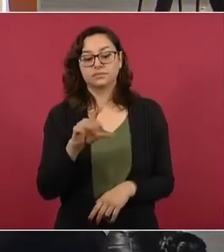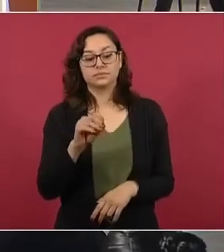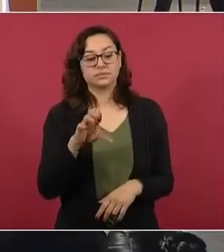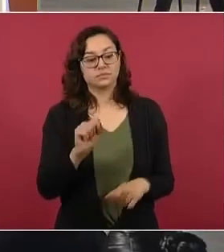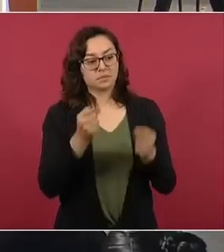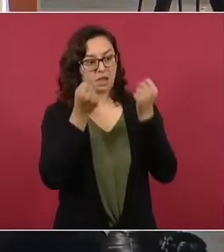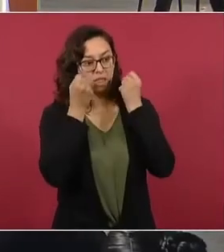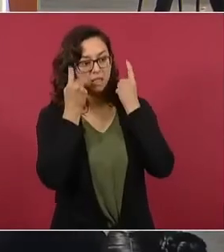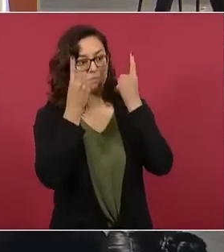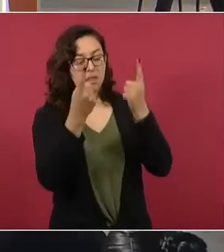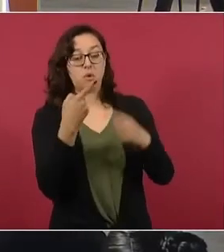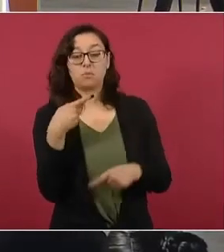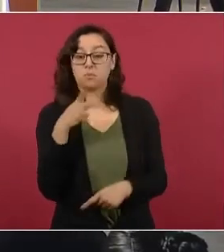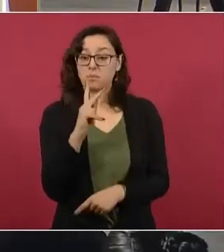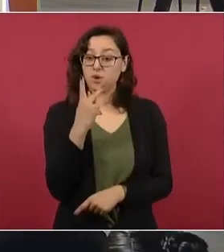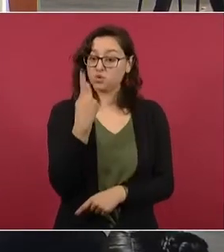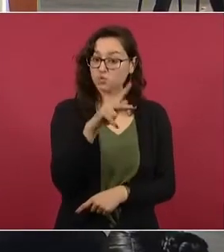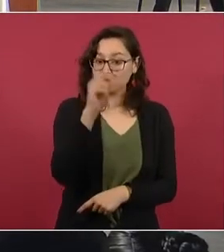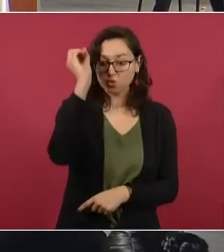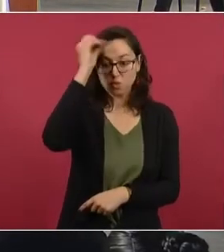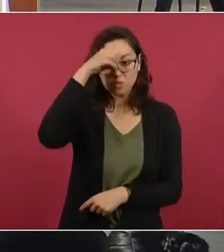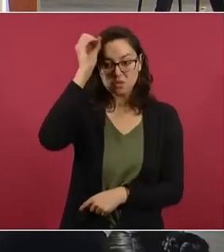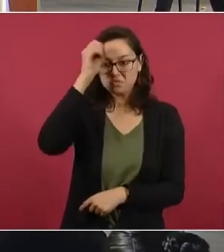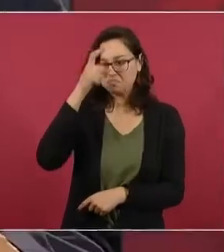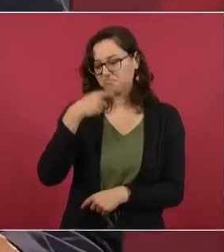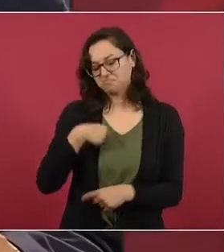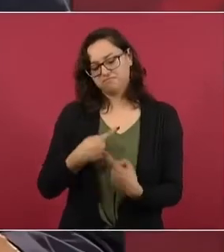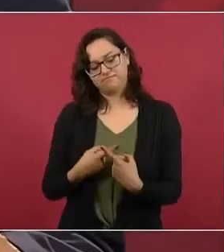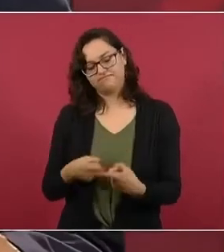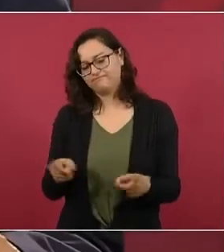no estoy de acuerdo con él,